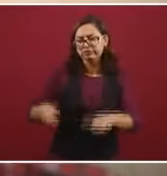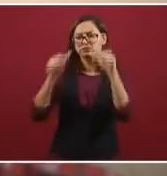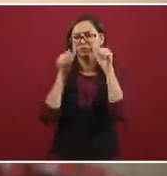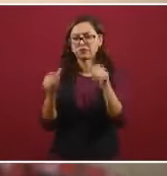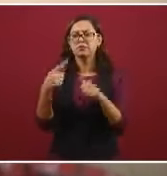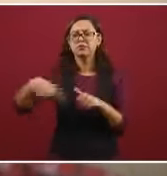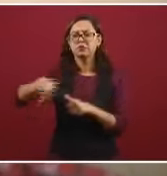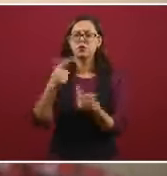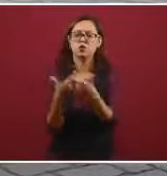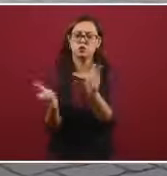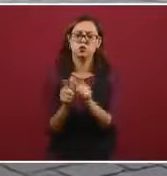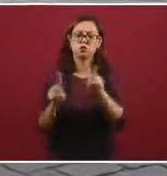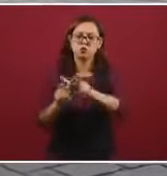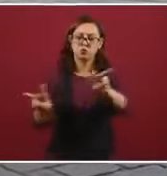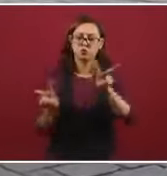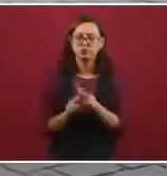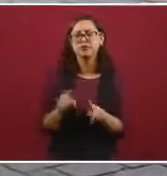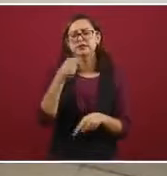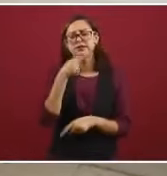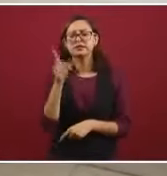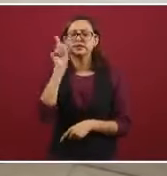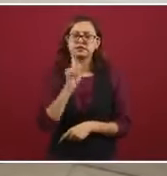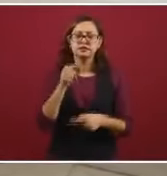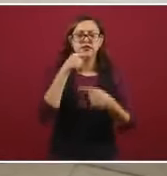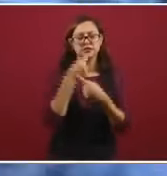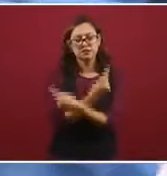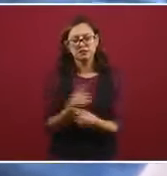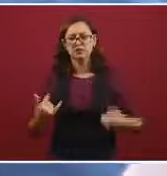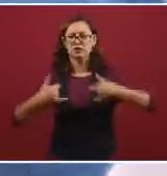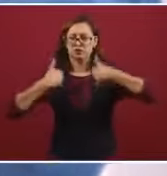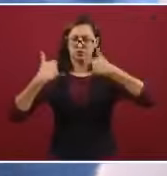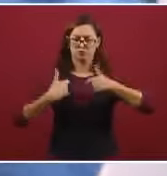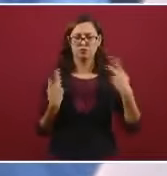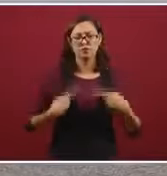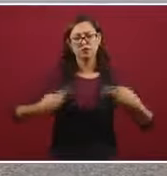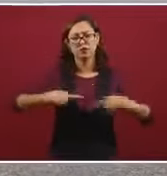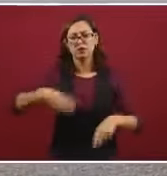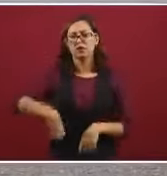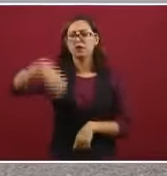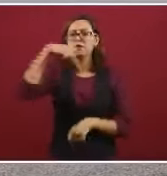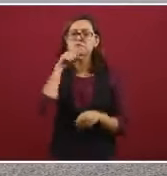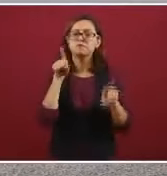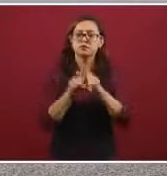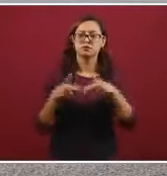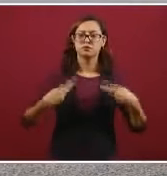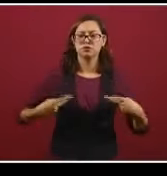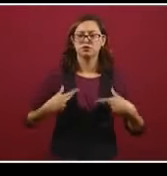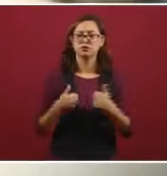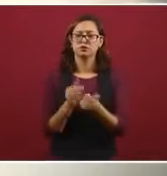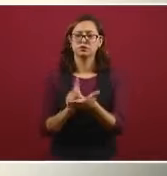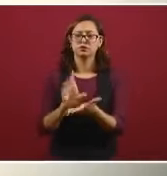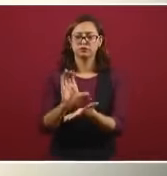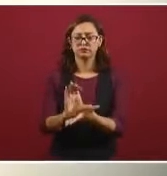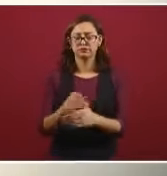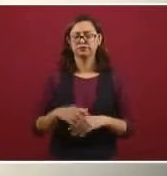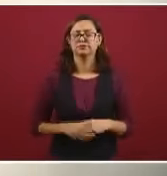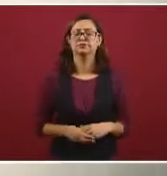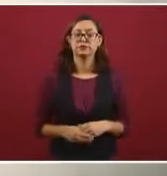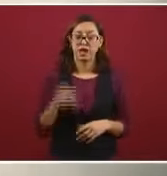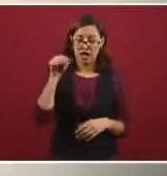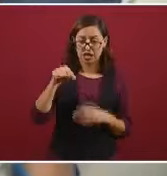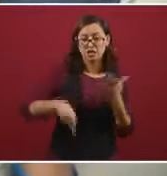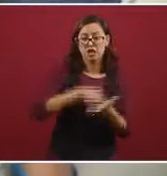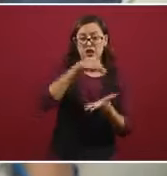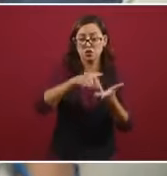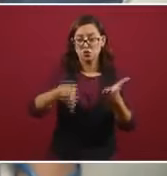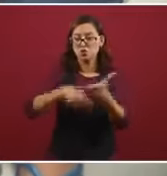grupos vulnerables, entre ellos niñas, niños y adolescentes, adultos mayores y personas con discapacidad. En estos recintos